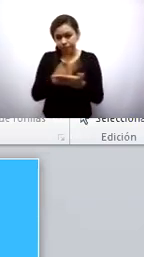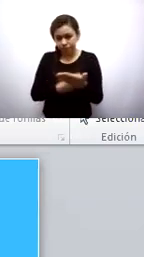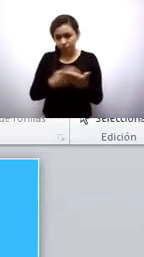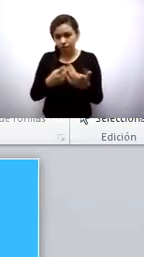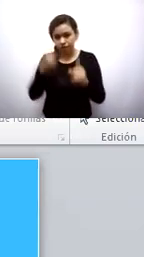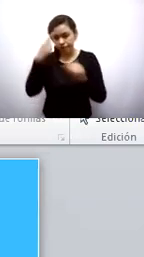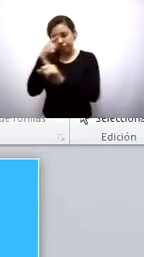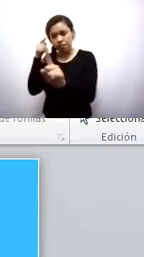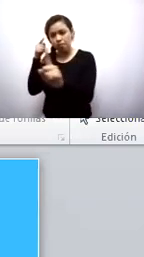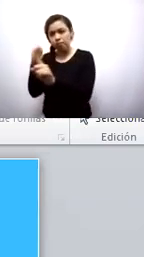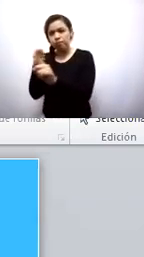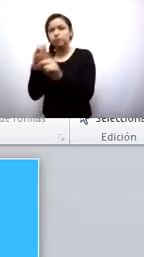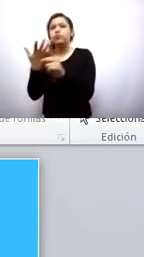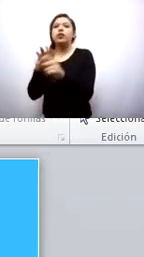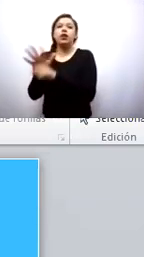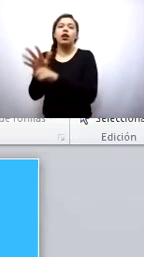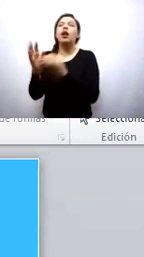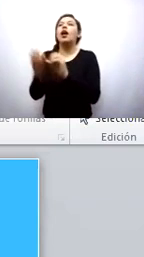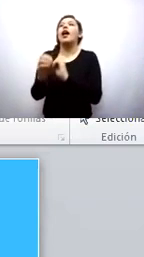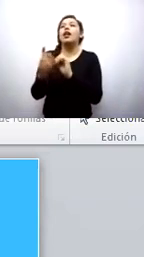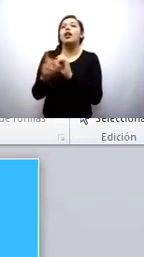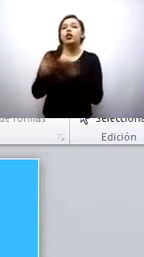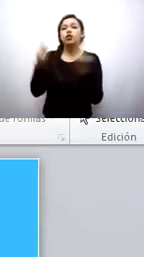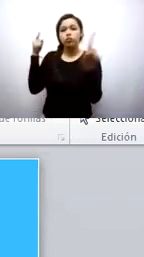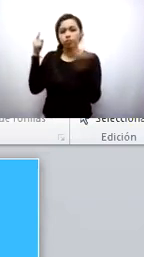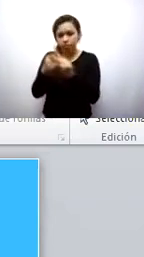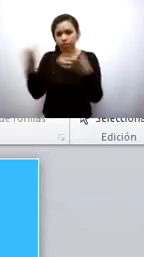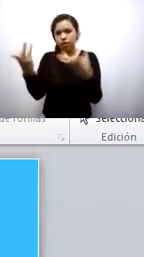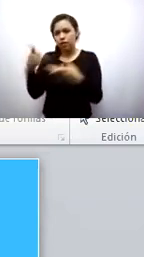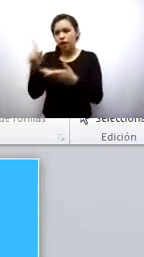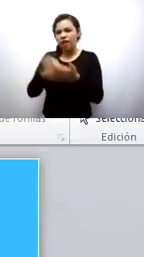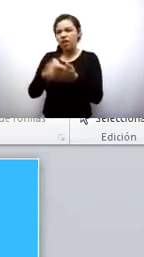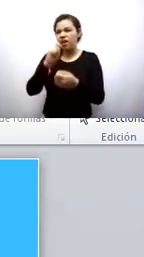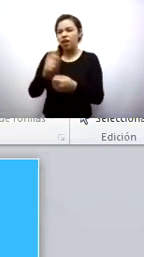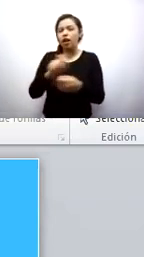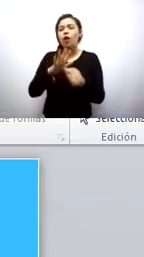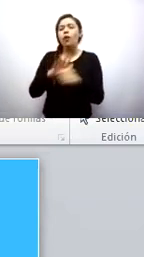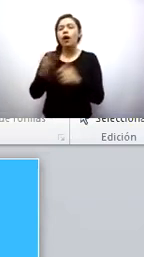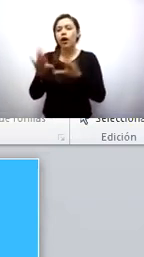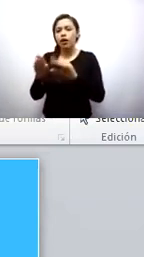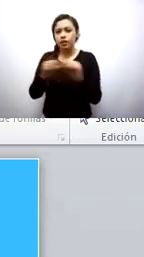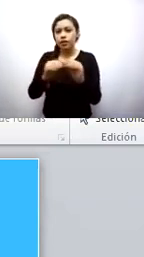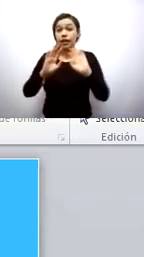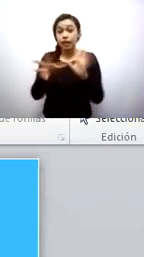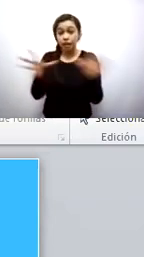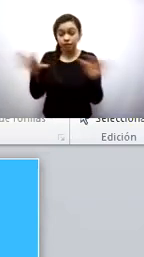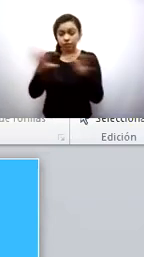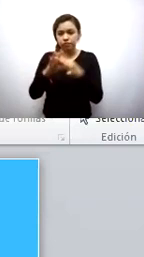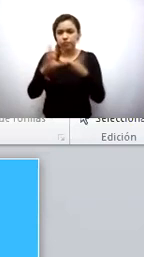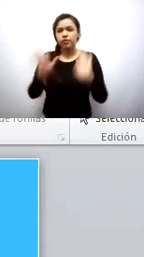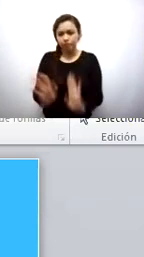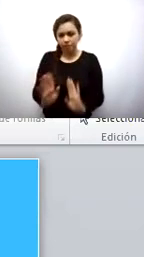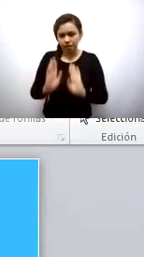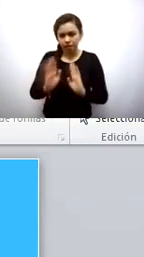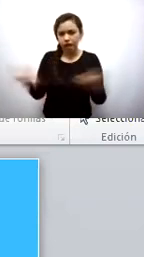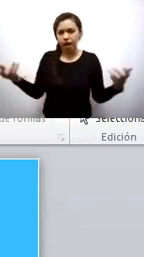enfocadas, obviamente, en los contenidos, en los objetivos, y ya con relación a ellos, pues bueno, entonces ahora sí